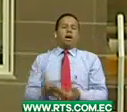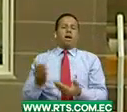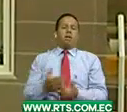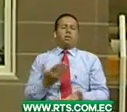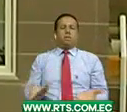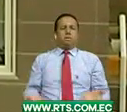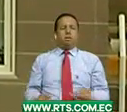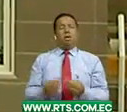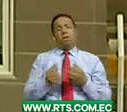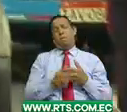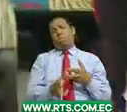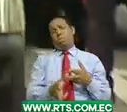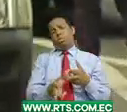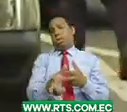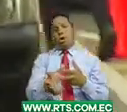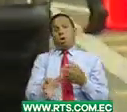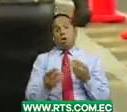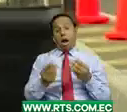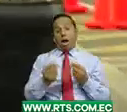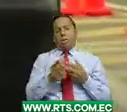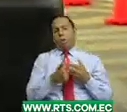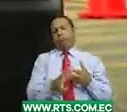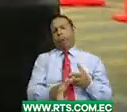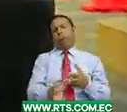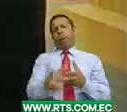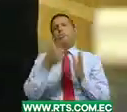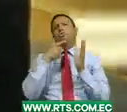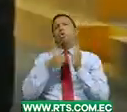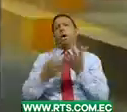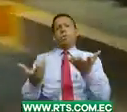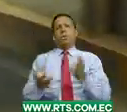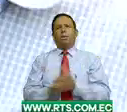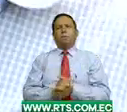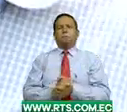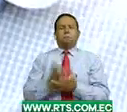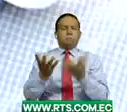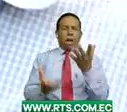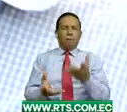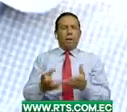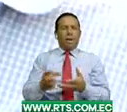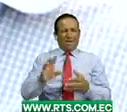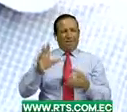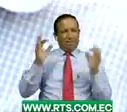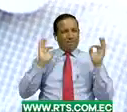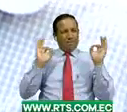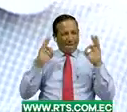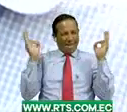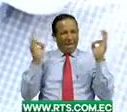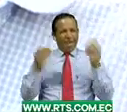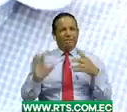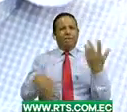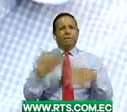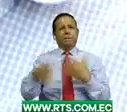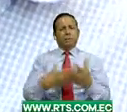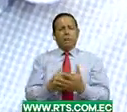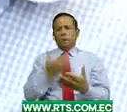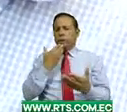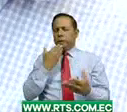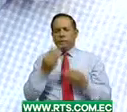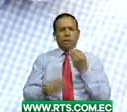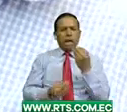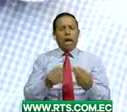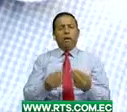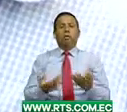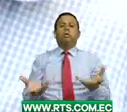pase rápidamente por la zona. Durante la época tendremos que buscar para carnaval, para los feriados, otro tipo de alternativas que